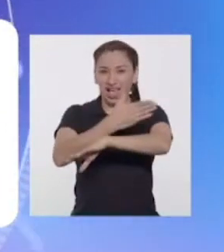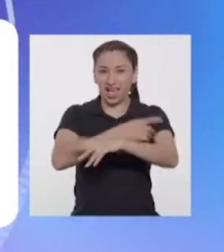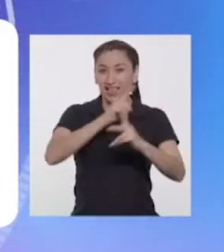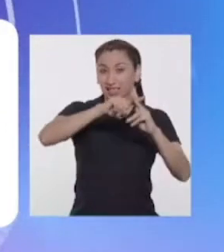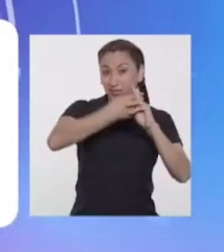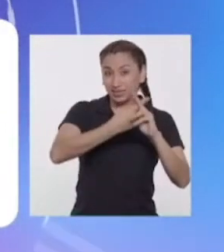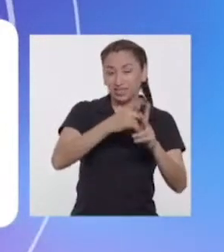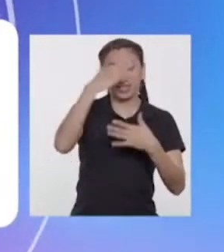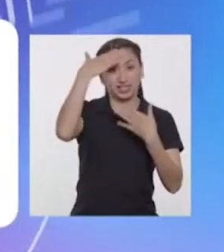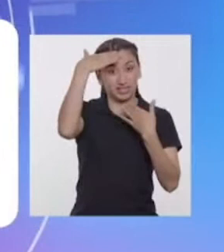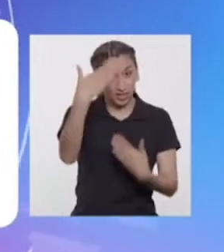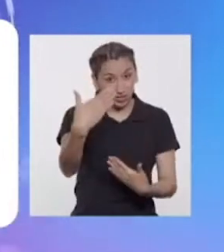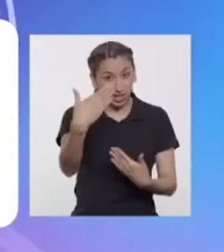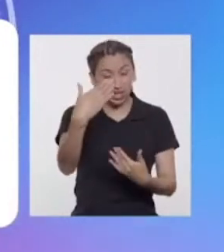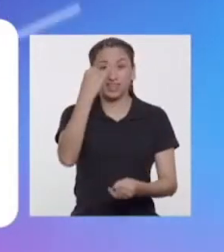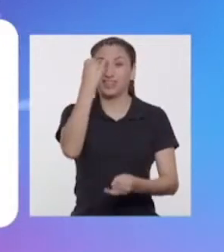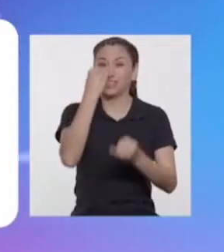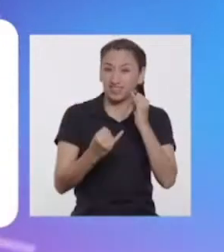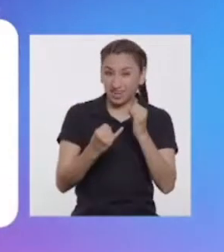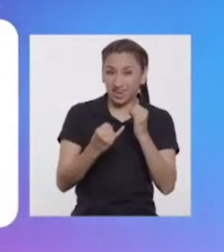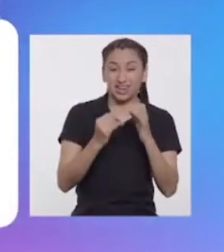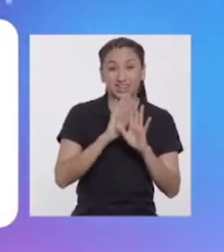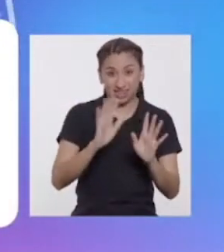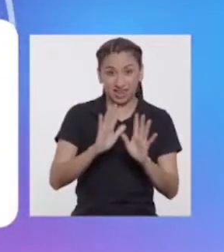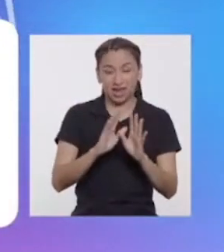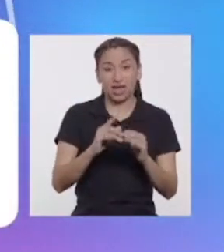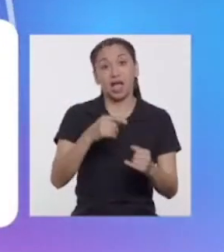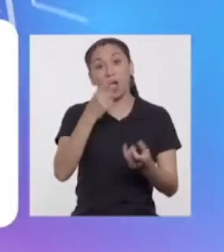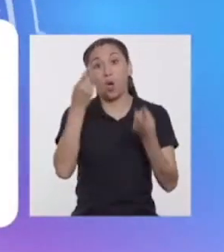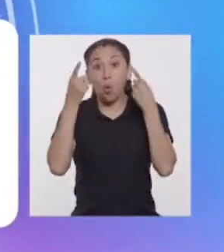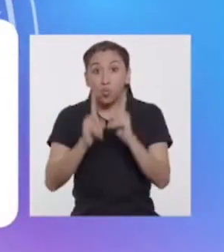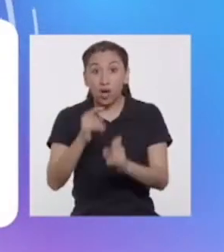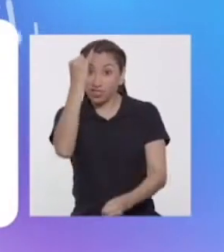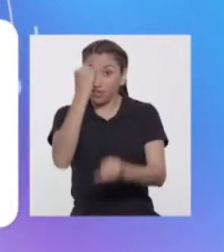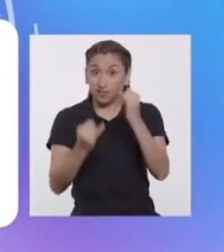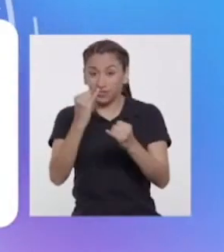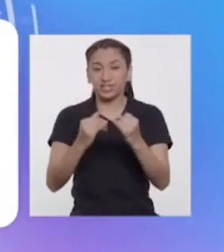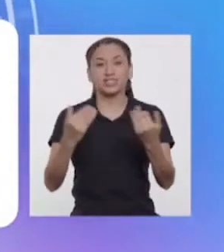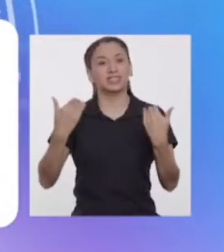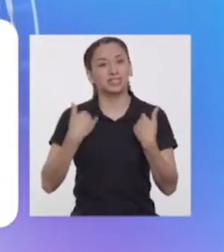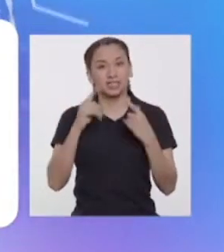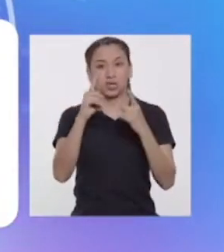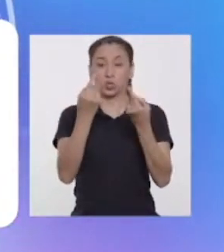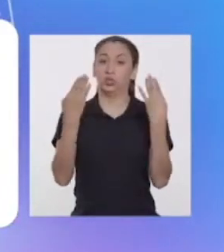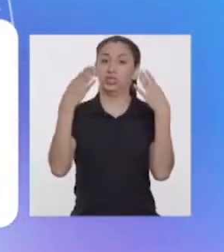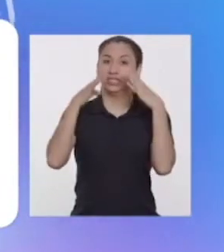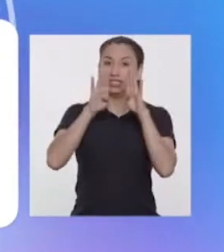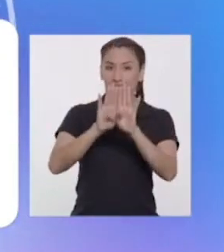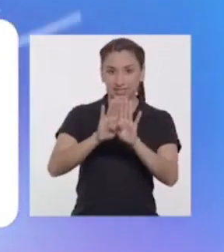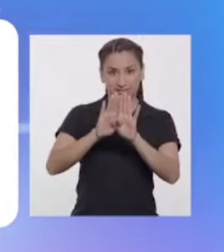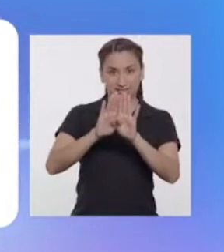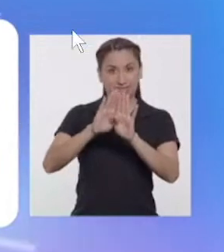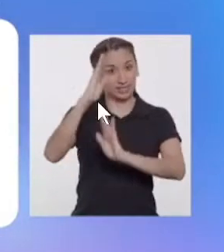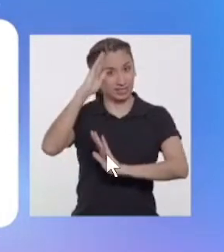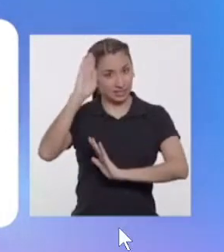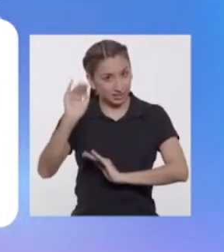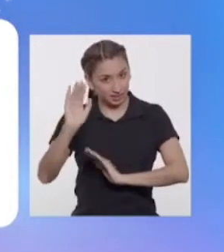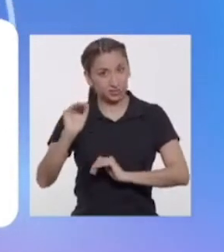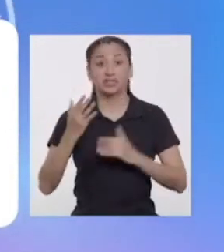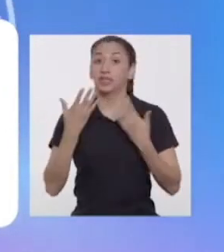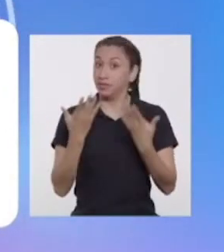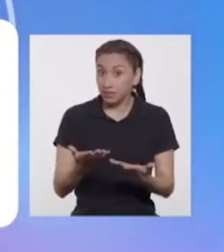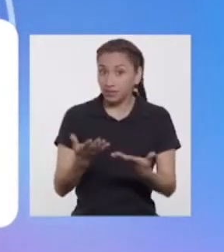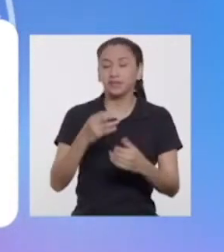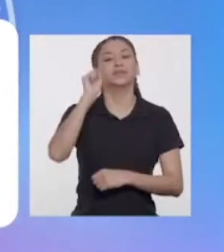inicio, saludamos y nos presentamos, al final deberemos hacer un cierre,